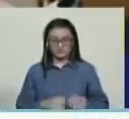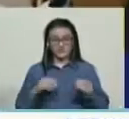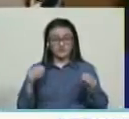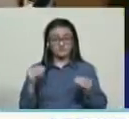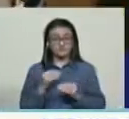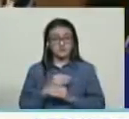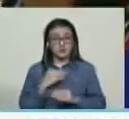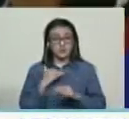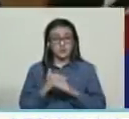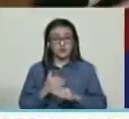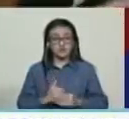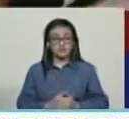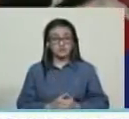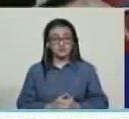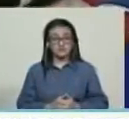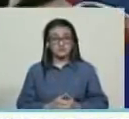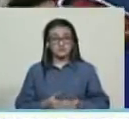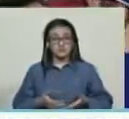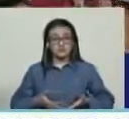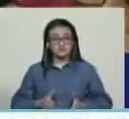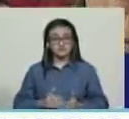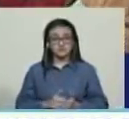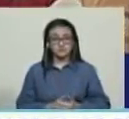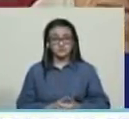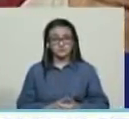revés, nació